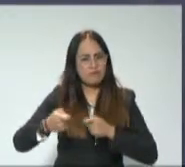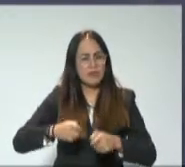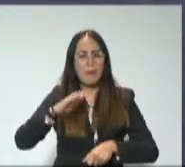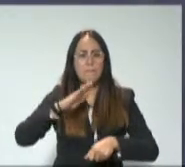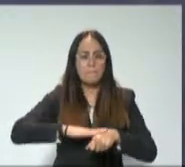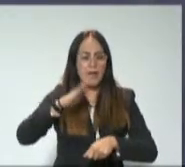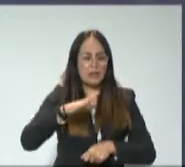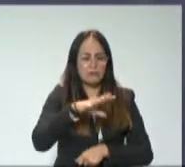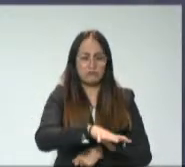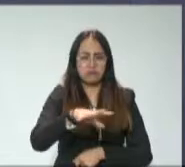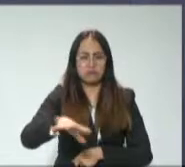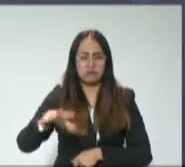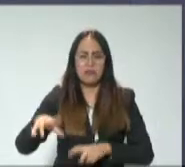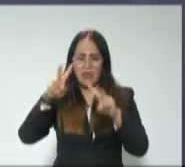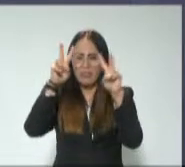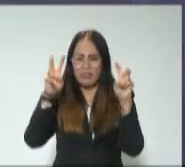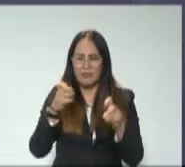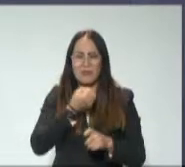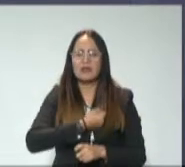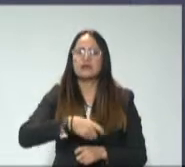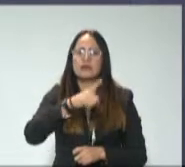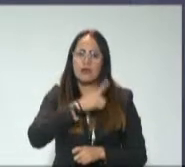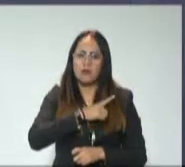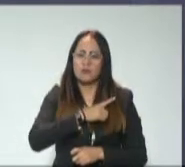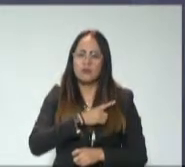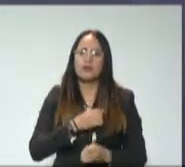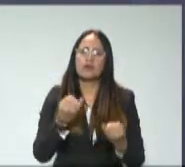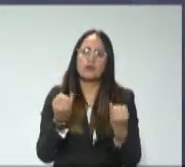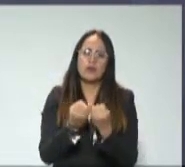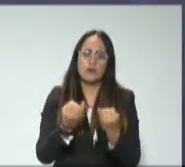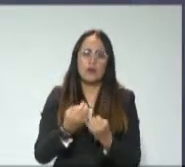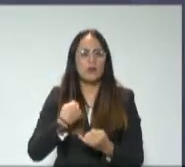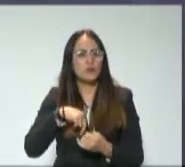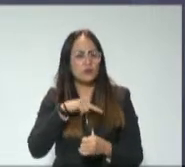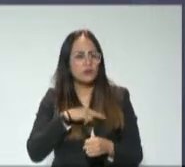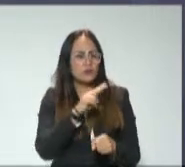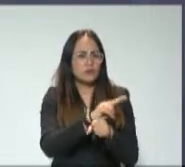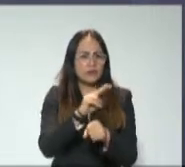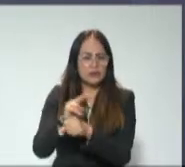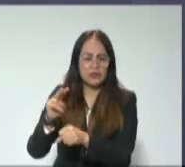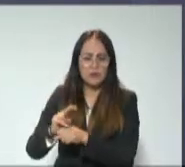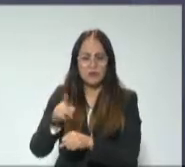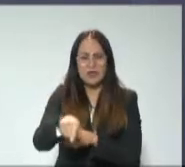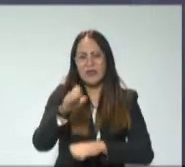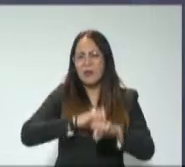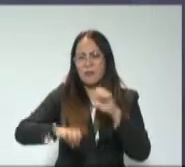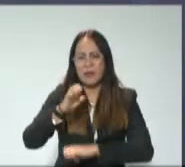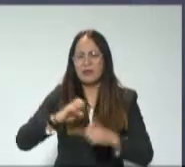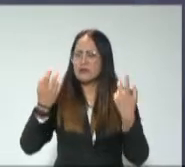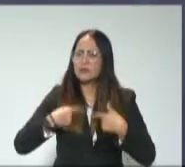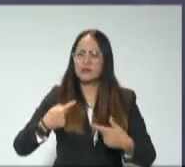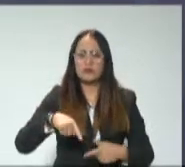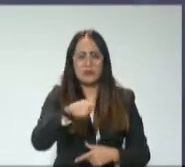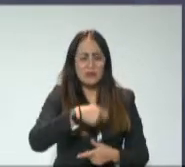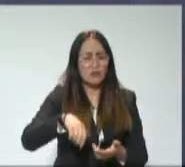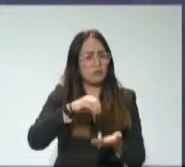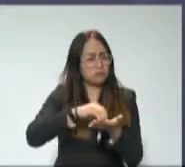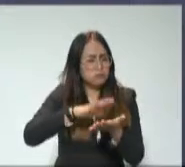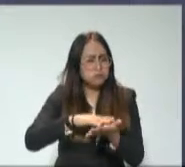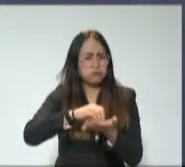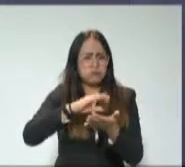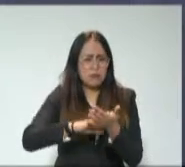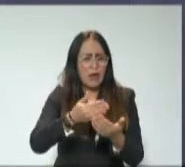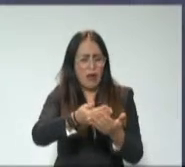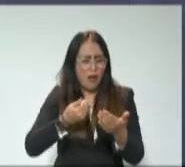las áreas de salud y de igual manera fomentamos y vigilamos que los sujetos obligados documenten todas las